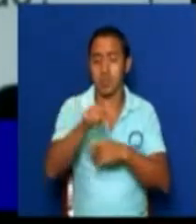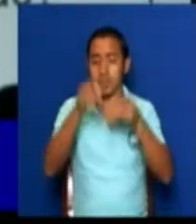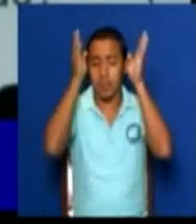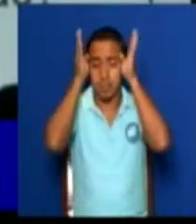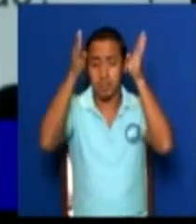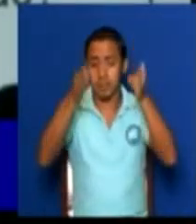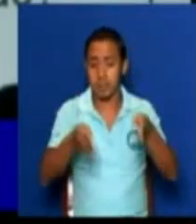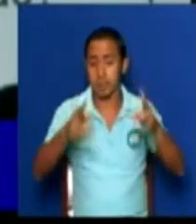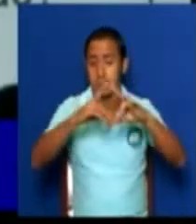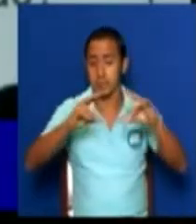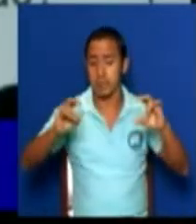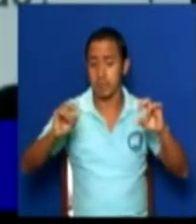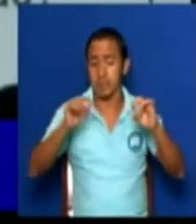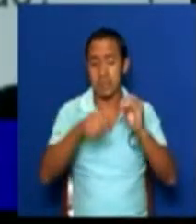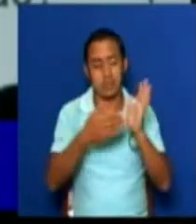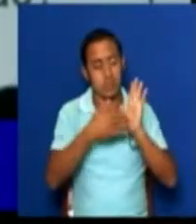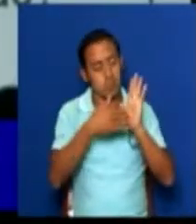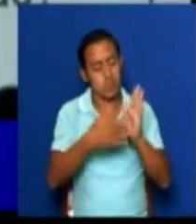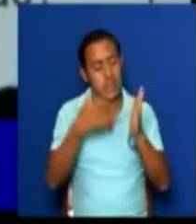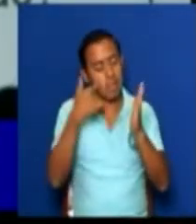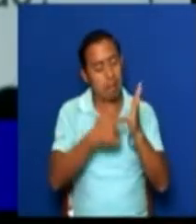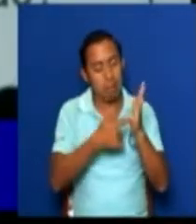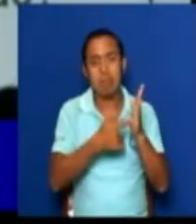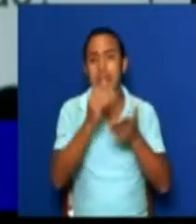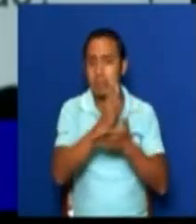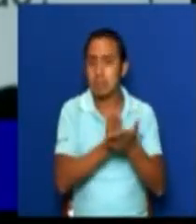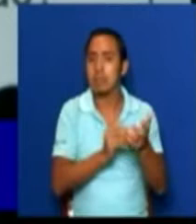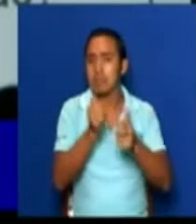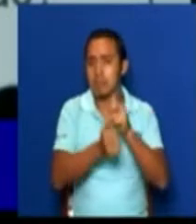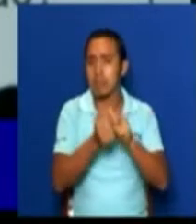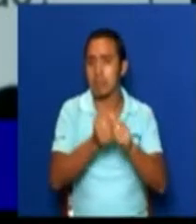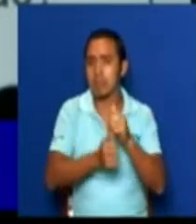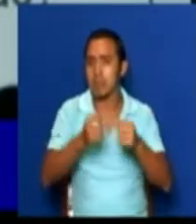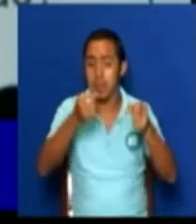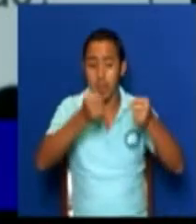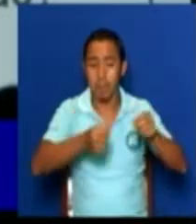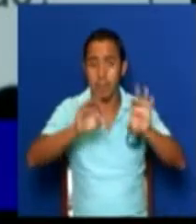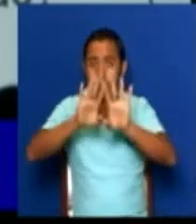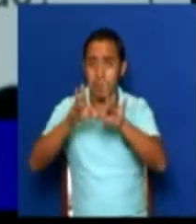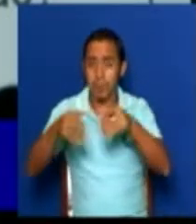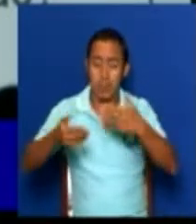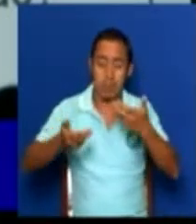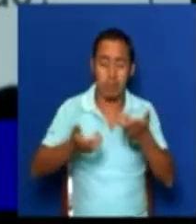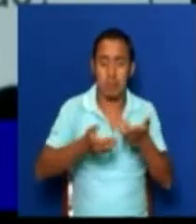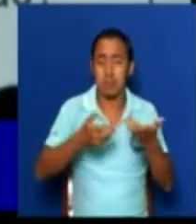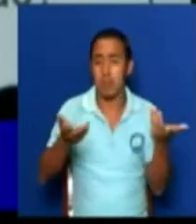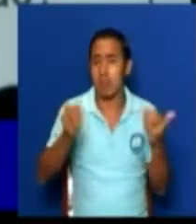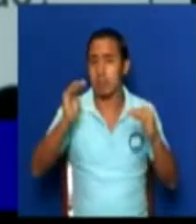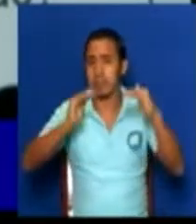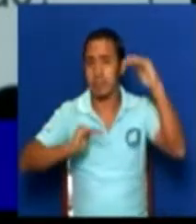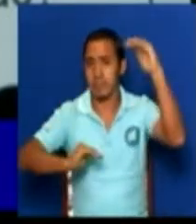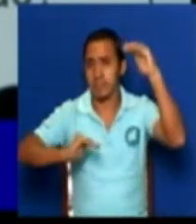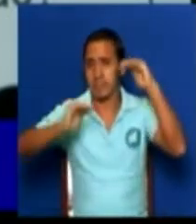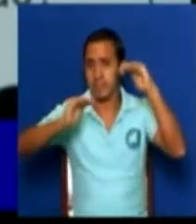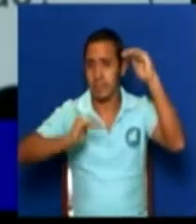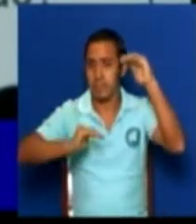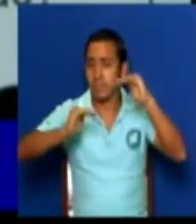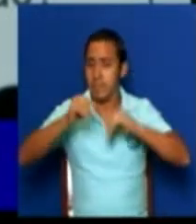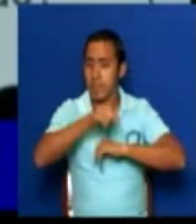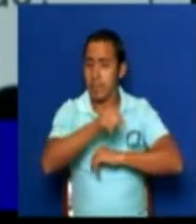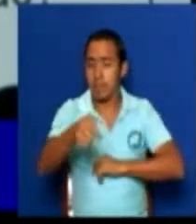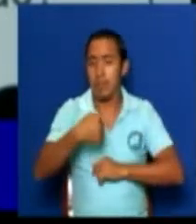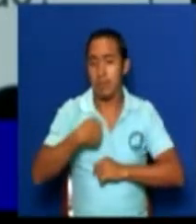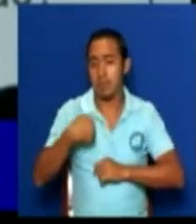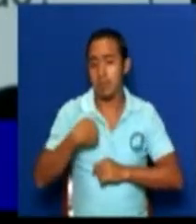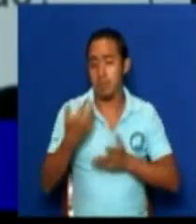de Nicaragua, revelan algunas de las brechas que existen entre el hombre y la mujer aquí en Nicaragua. Y nosotros